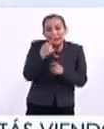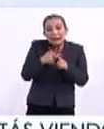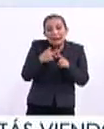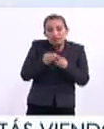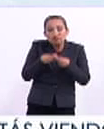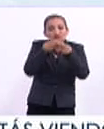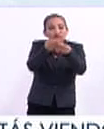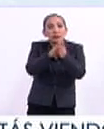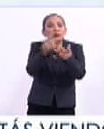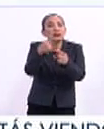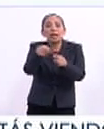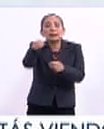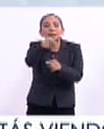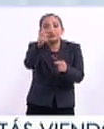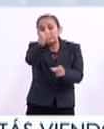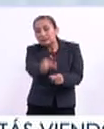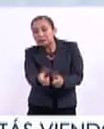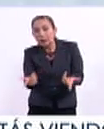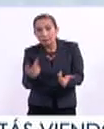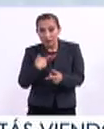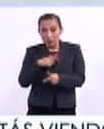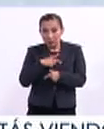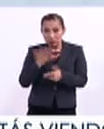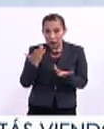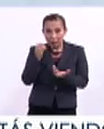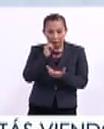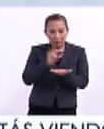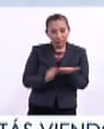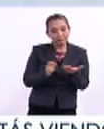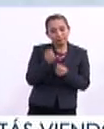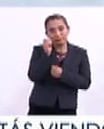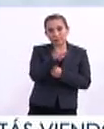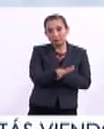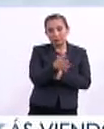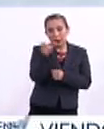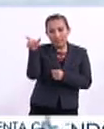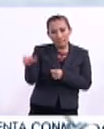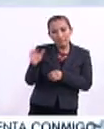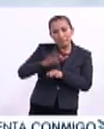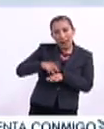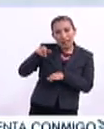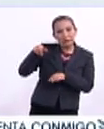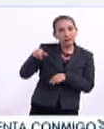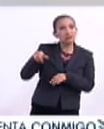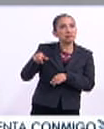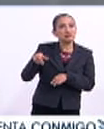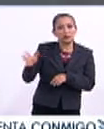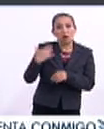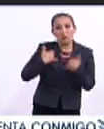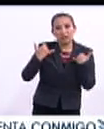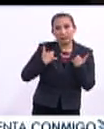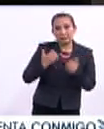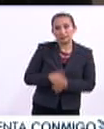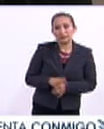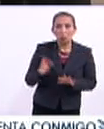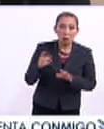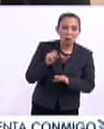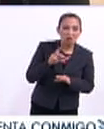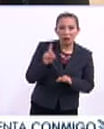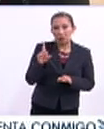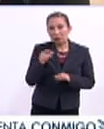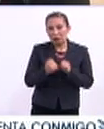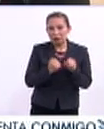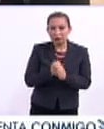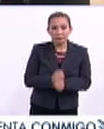quién está leyendo el libro. Pero la gente que nos suele escribir son un corte más, ahí sí son un poco más jovencillos, como entre 20 y